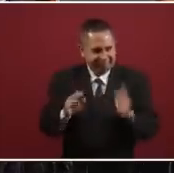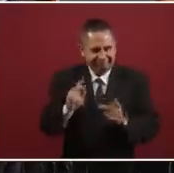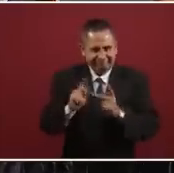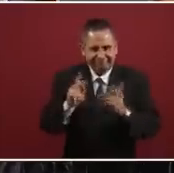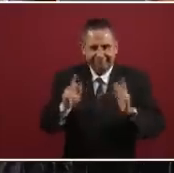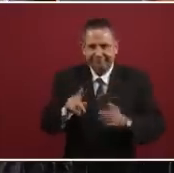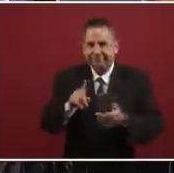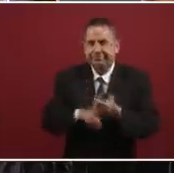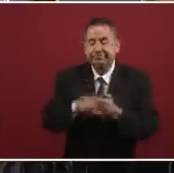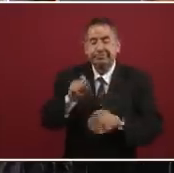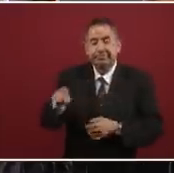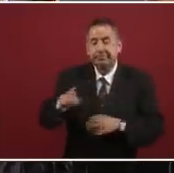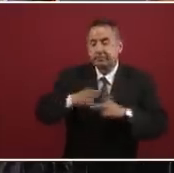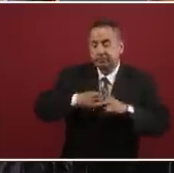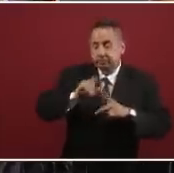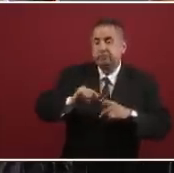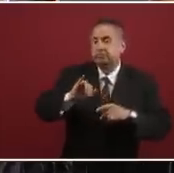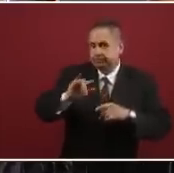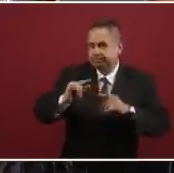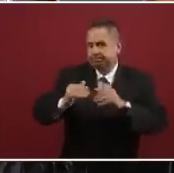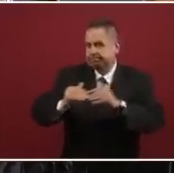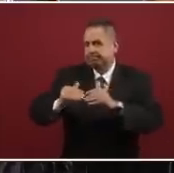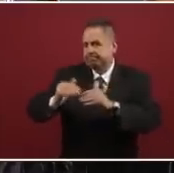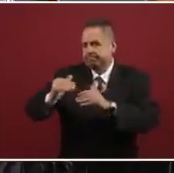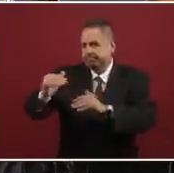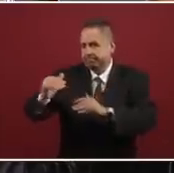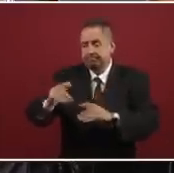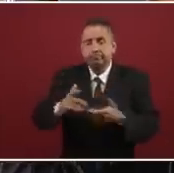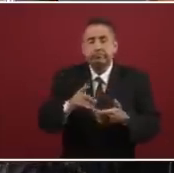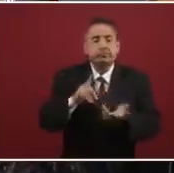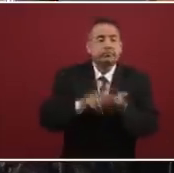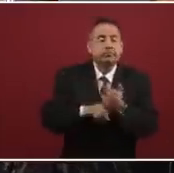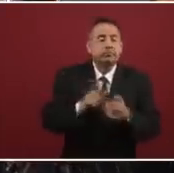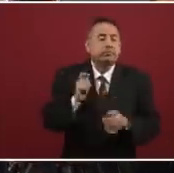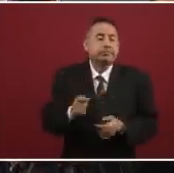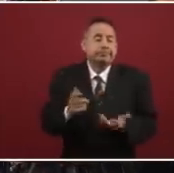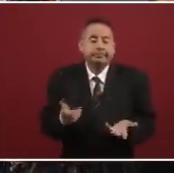ese promedio sí ha subido. Ese no será influido